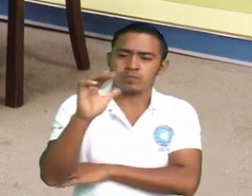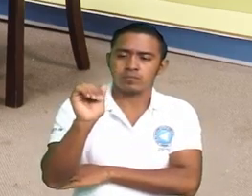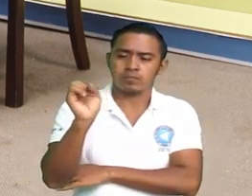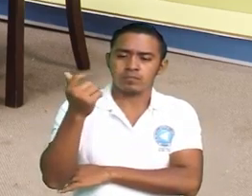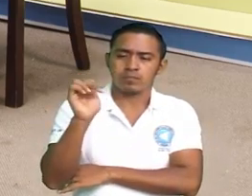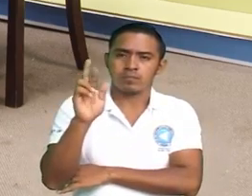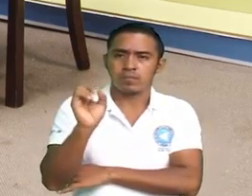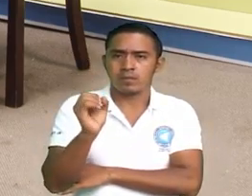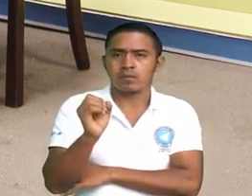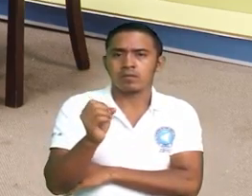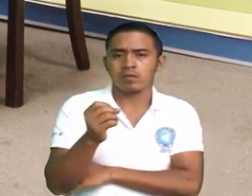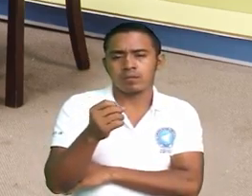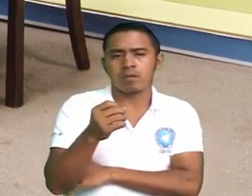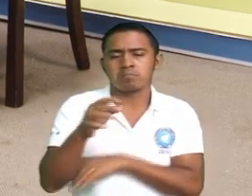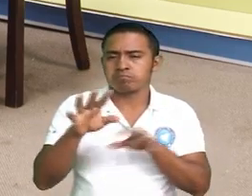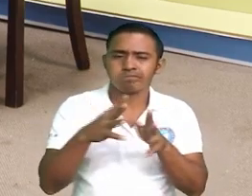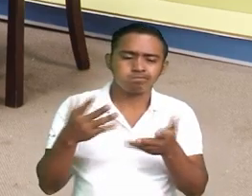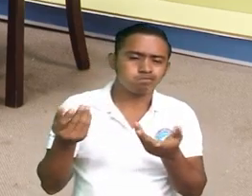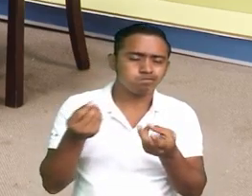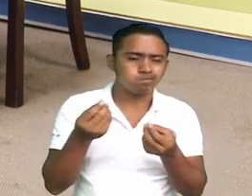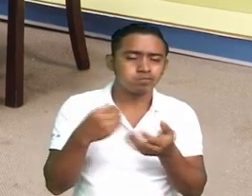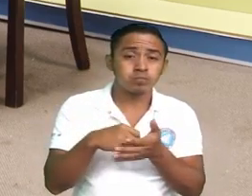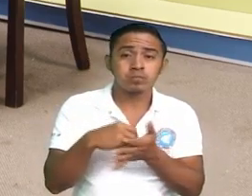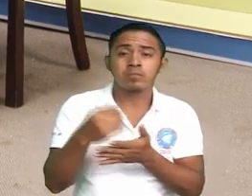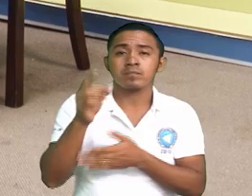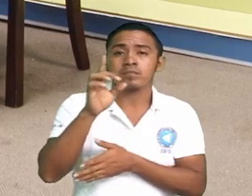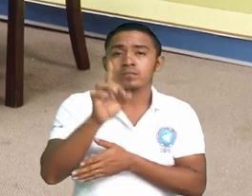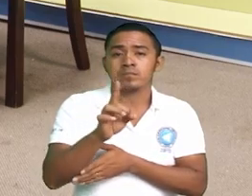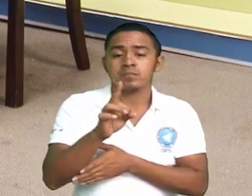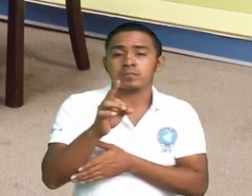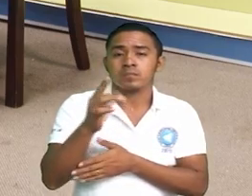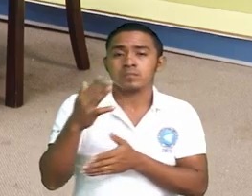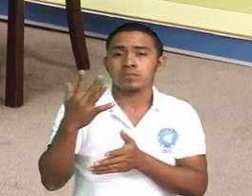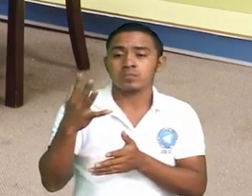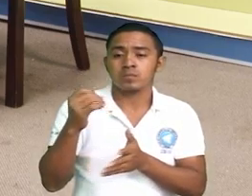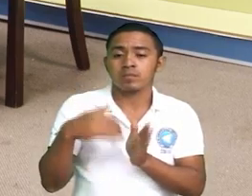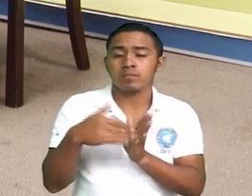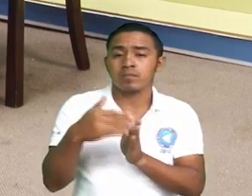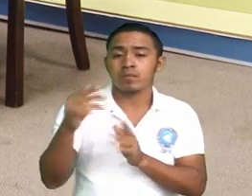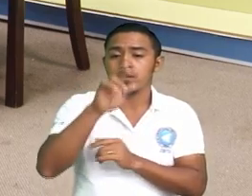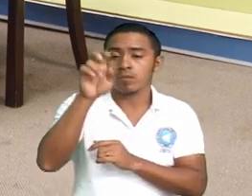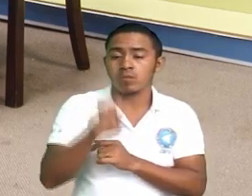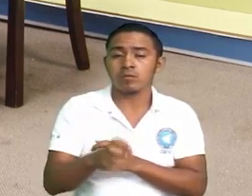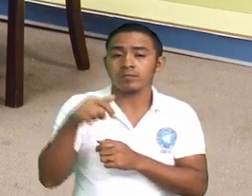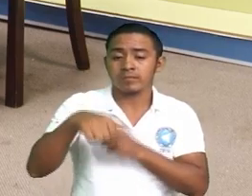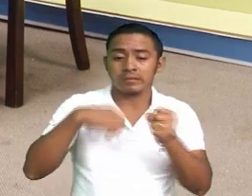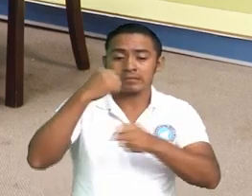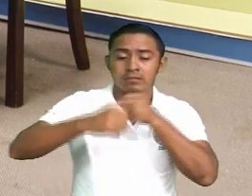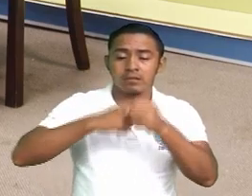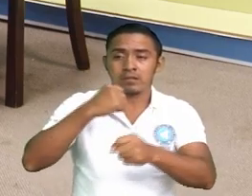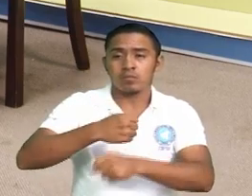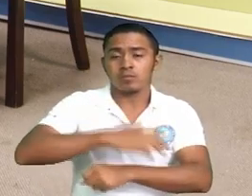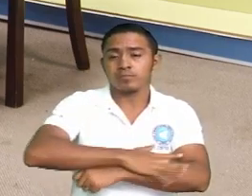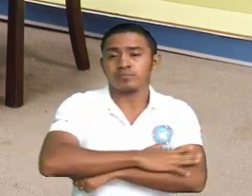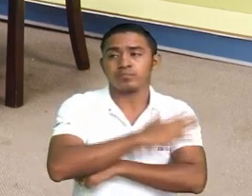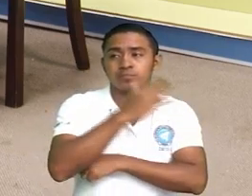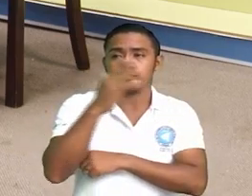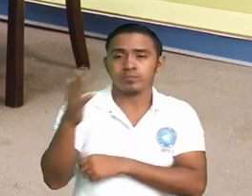invierten 150 millones de Córdoba al año, sí, precisamente para esta jornada de vacunación,